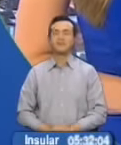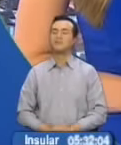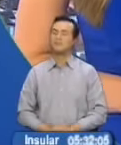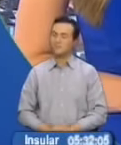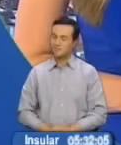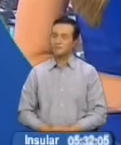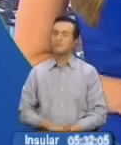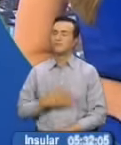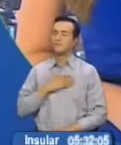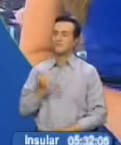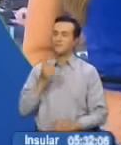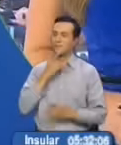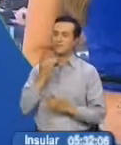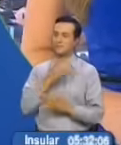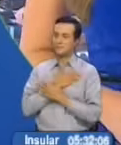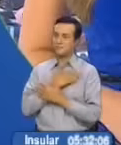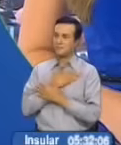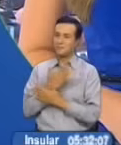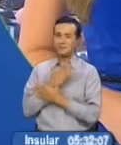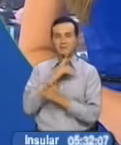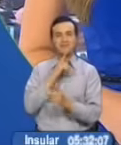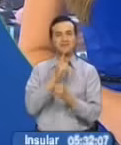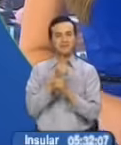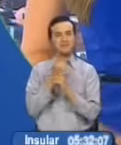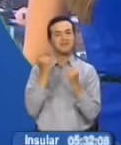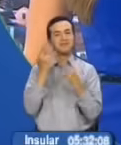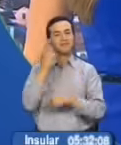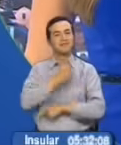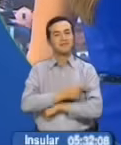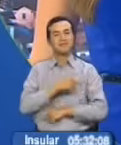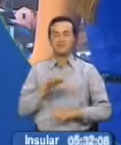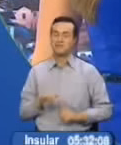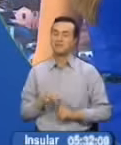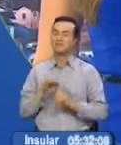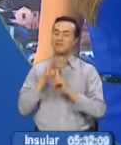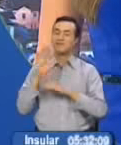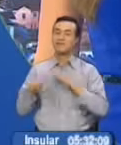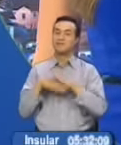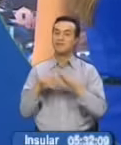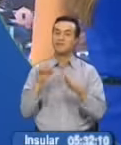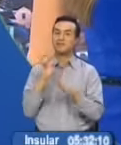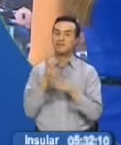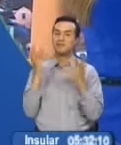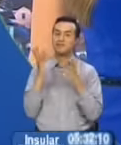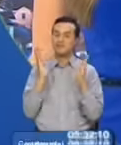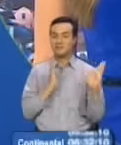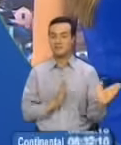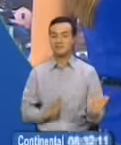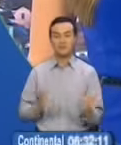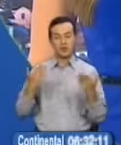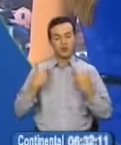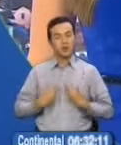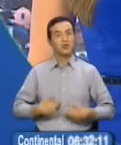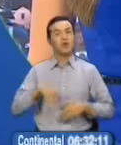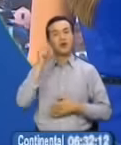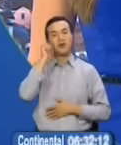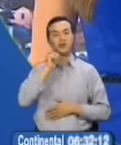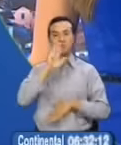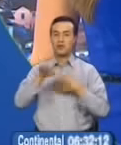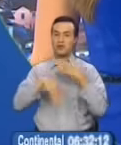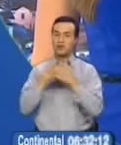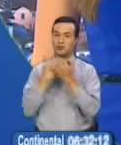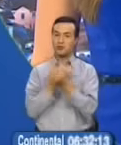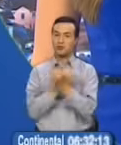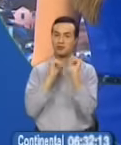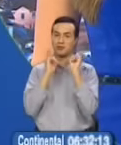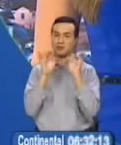Vanessa, ¿cómo estás? Es un gusto saludarte y bueno, sí, es un día especial, un día en que los ecuatorianos nos ponemos la azul. Hoy todos somos independientes, el